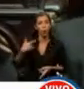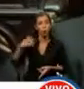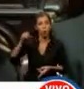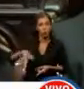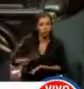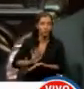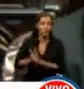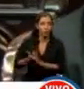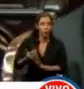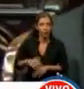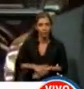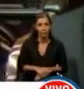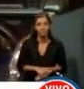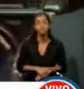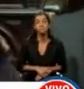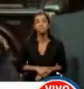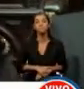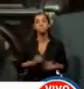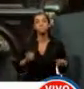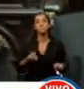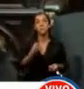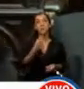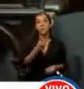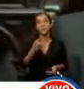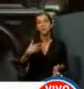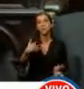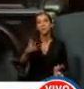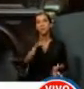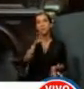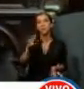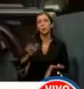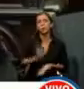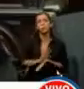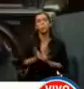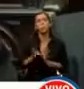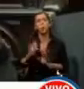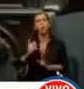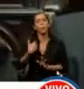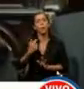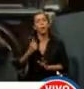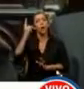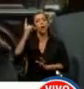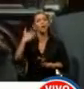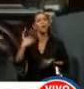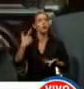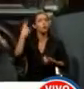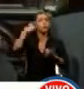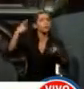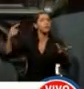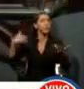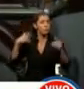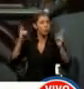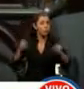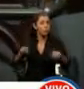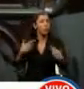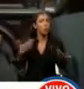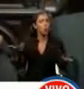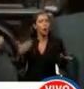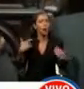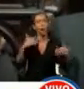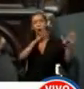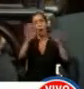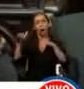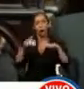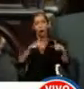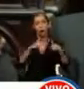inspirada en Dios, del Dios que cada uno tenga. Yo preguntaría, para decir que no hay que jugar con